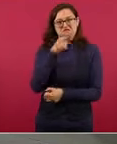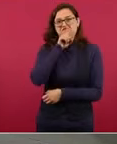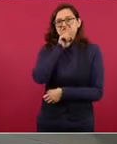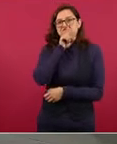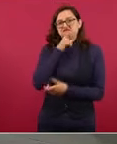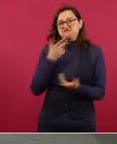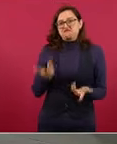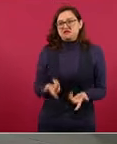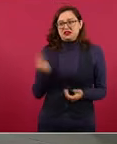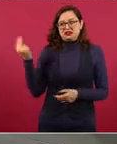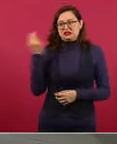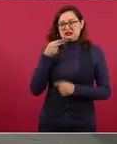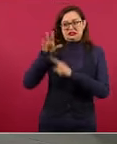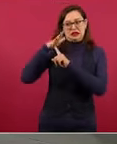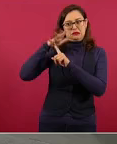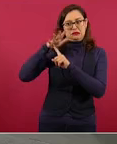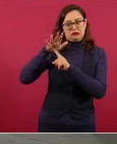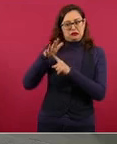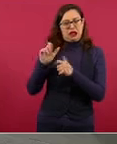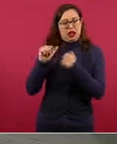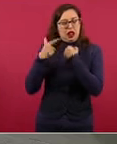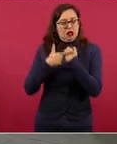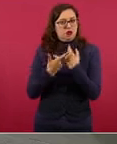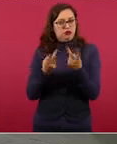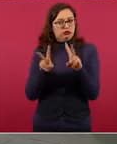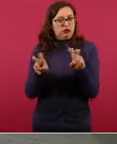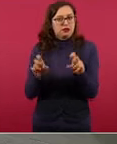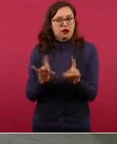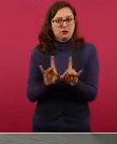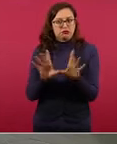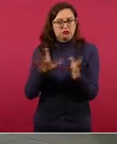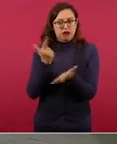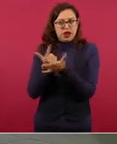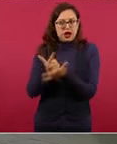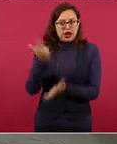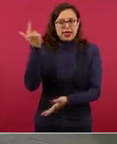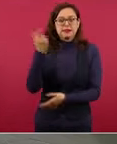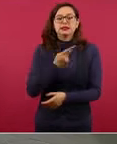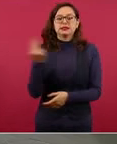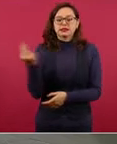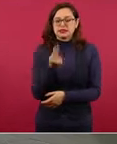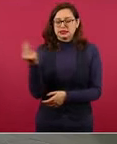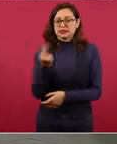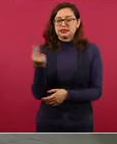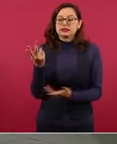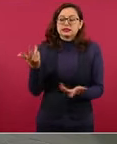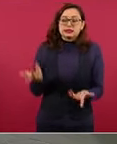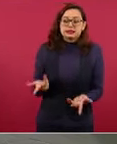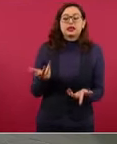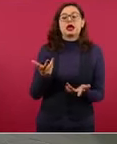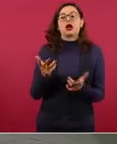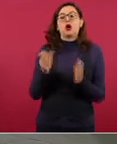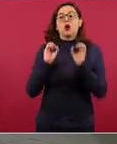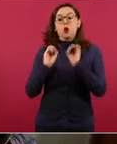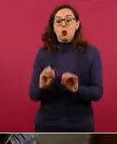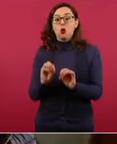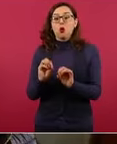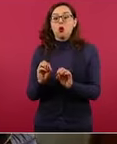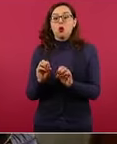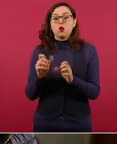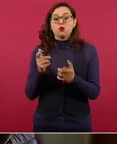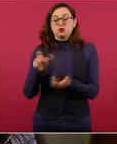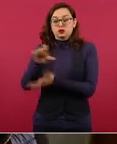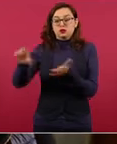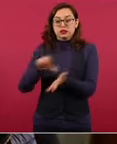algún caso grave en la sierra no hay que para que puedan llegar hasta hasta hasta álamos o sin el hospital que en el